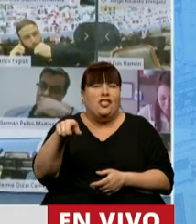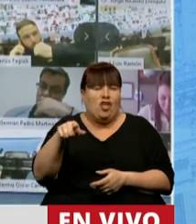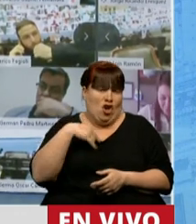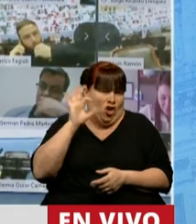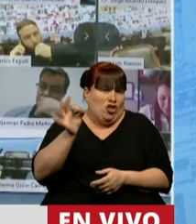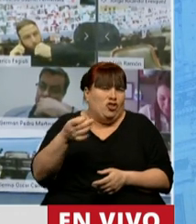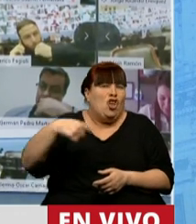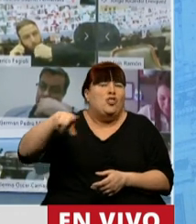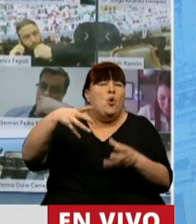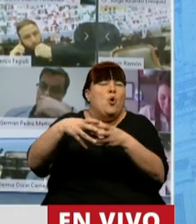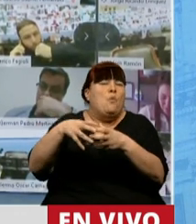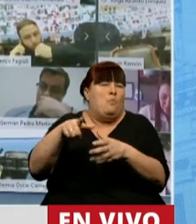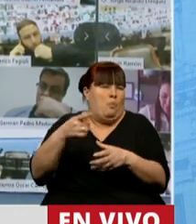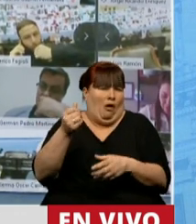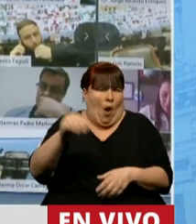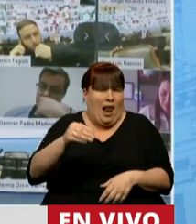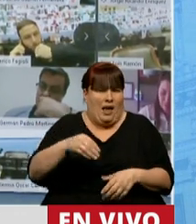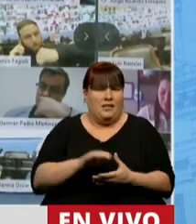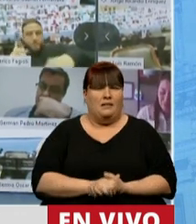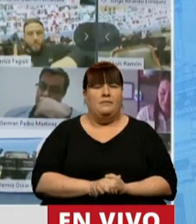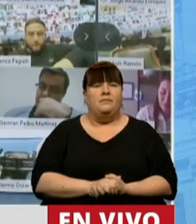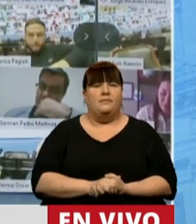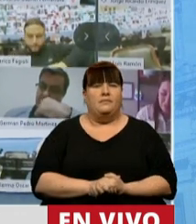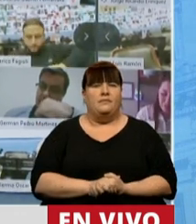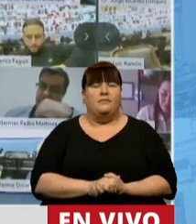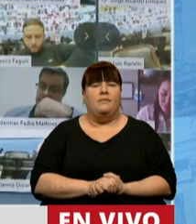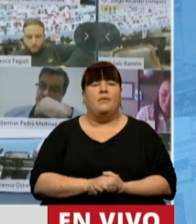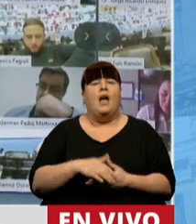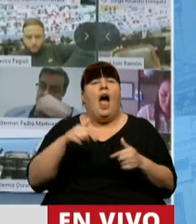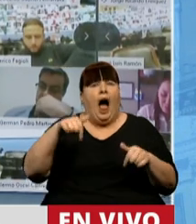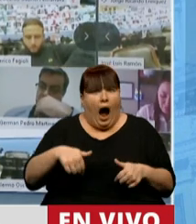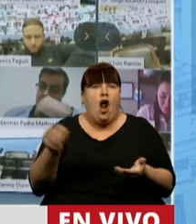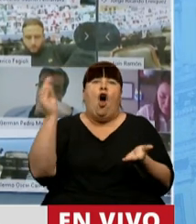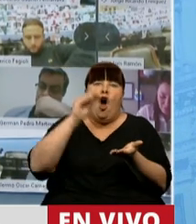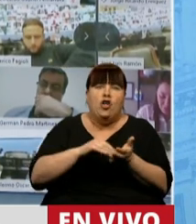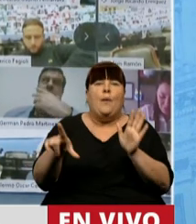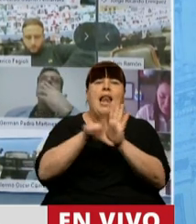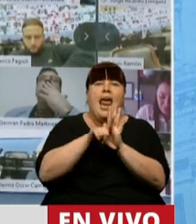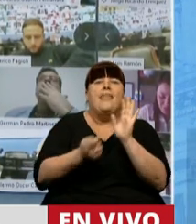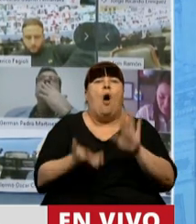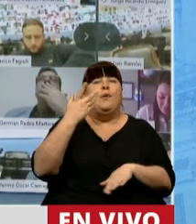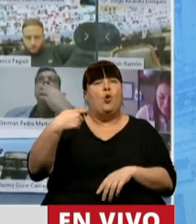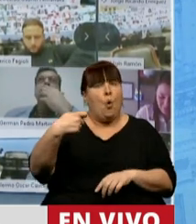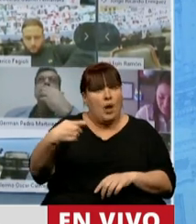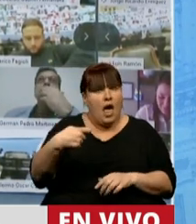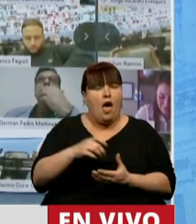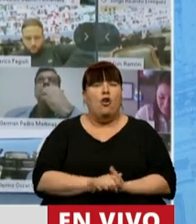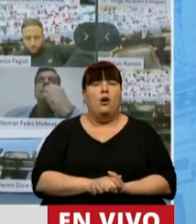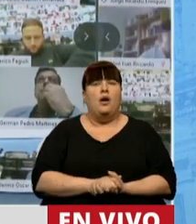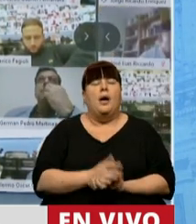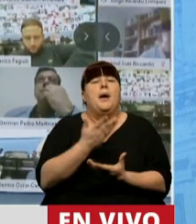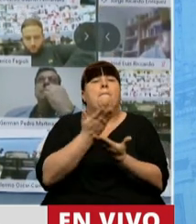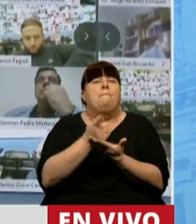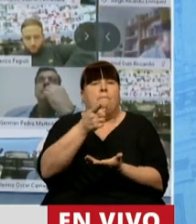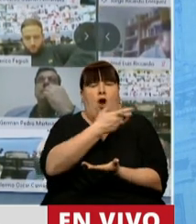que sabemos que este es muy insuficiente entonces y ahora nuevamente una nueva ley de movilidad jubilatoria no que